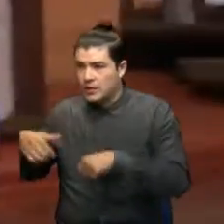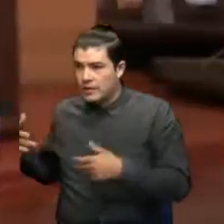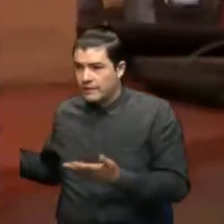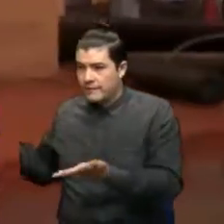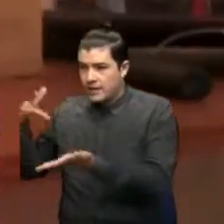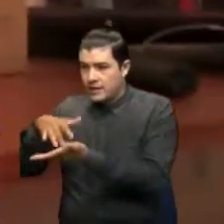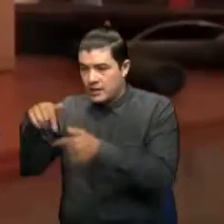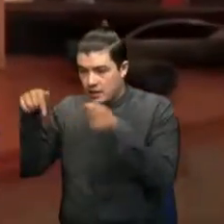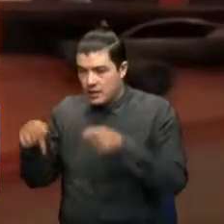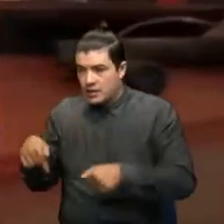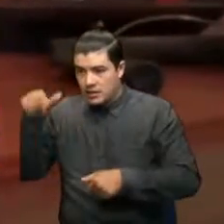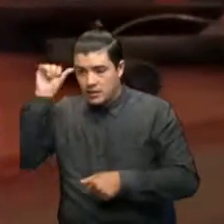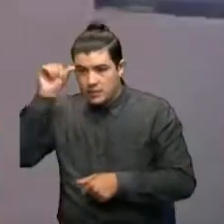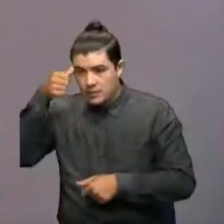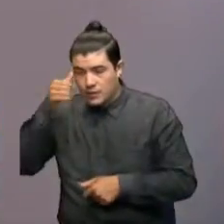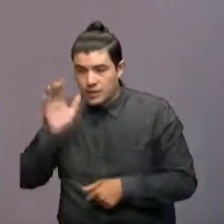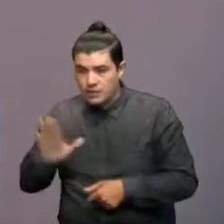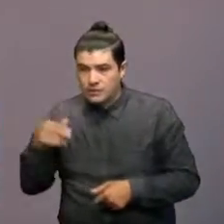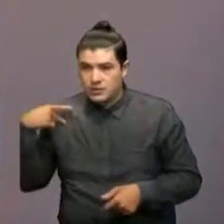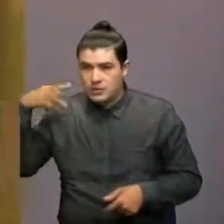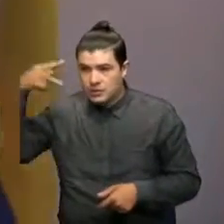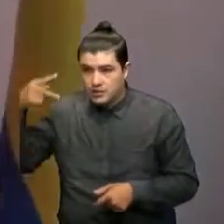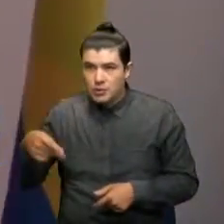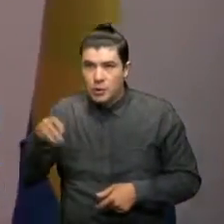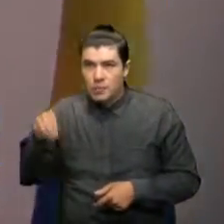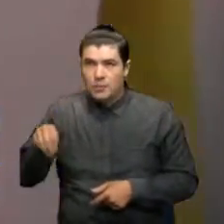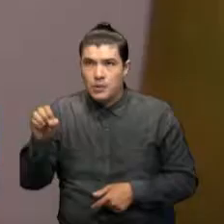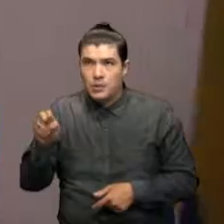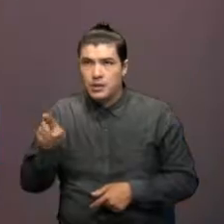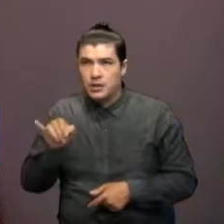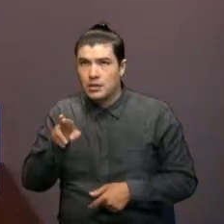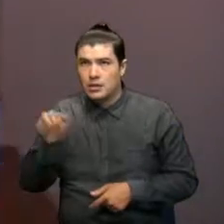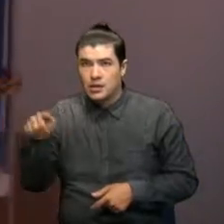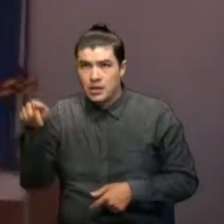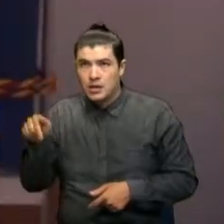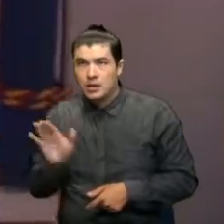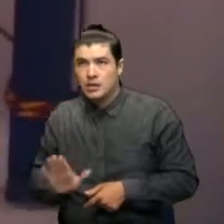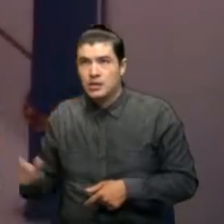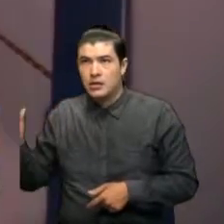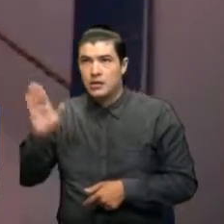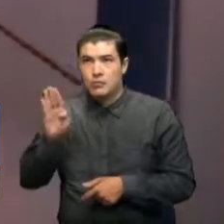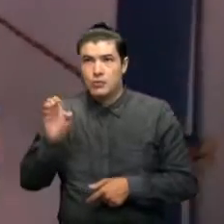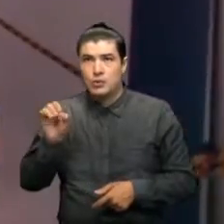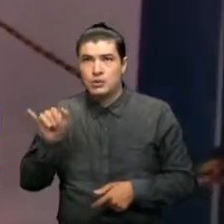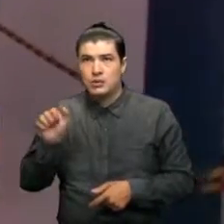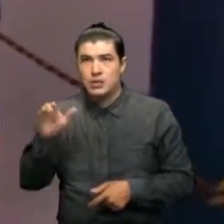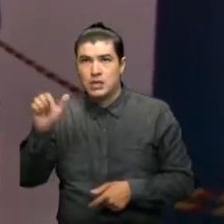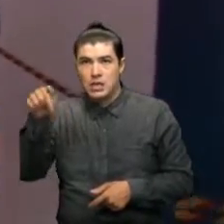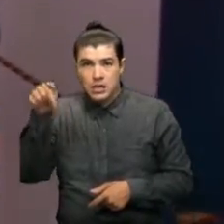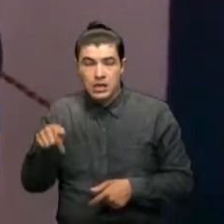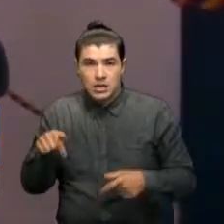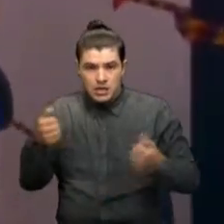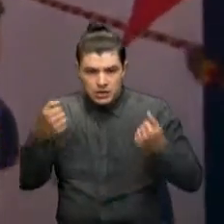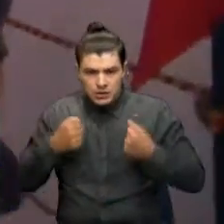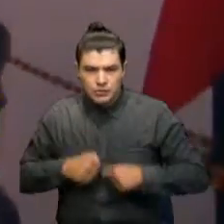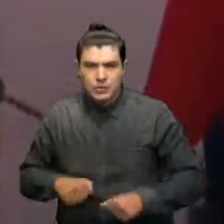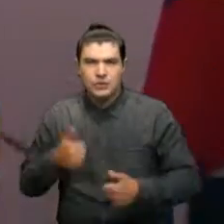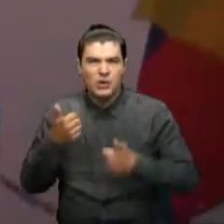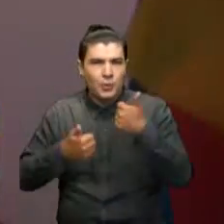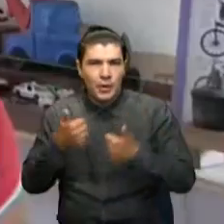la historia tanto de Moniquirá como el departamento Boyacá, esfuerzo que hace en